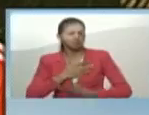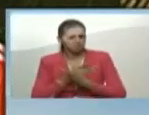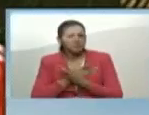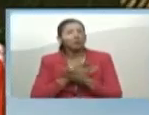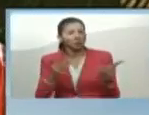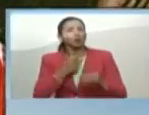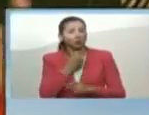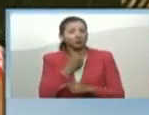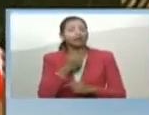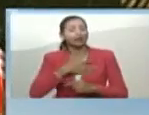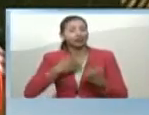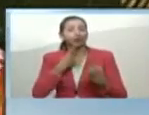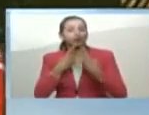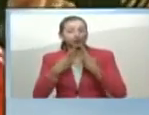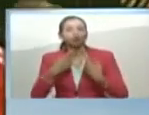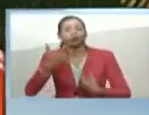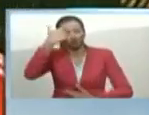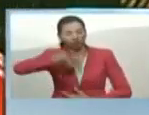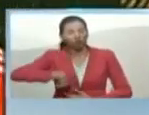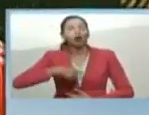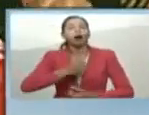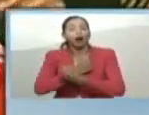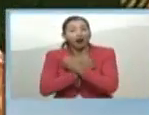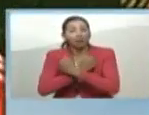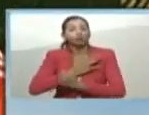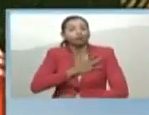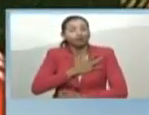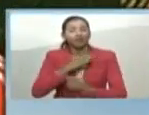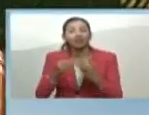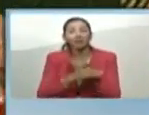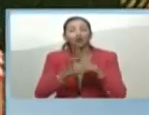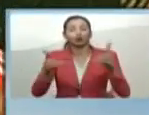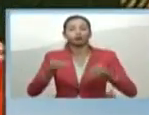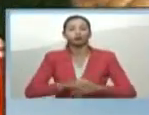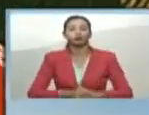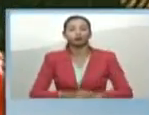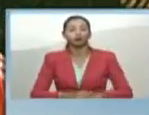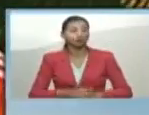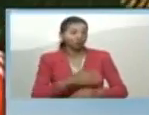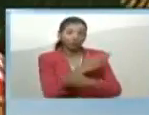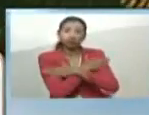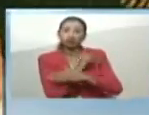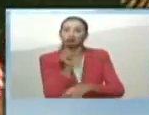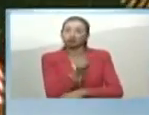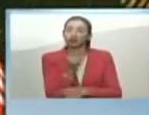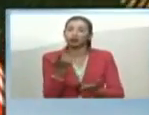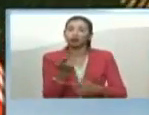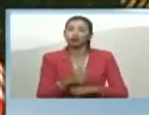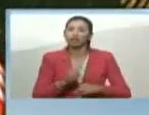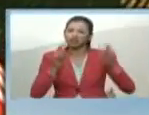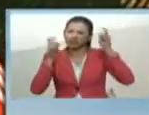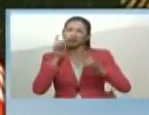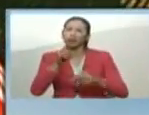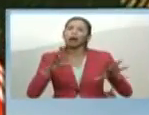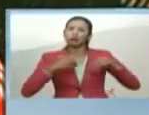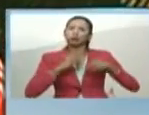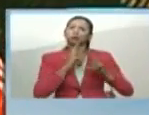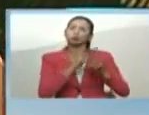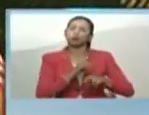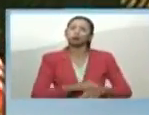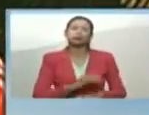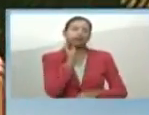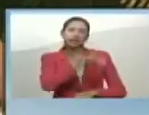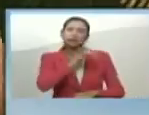diálogo demócrata yo caballero que los llamé aquí victorioso demócrata Hugo Chávez que los llamó mil veces